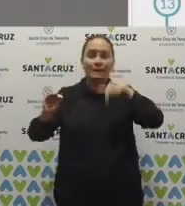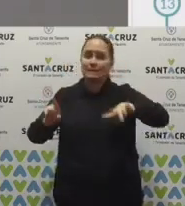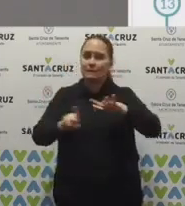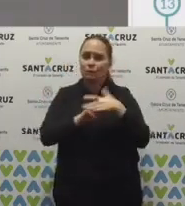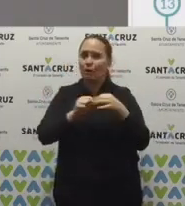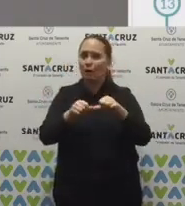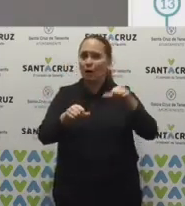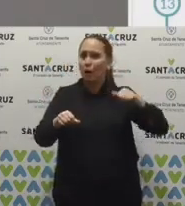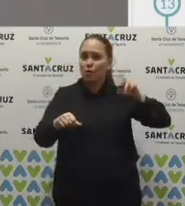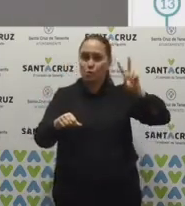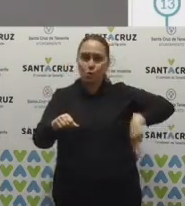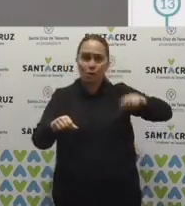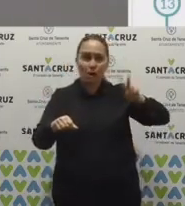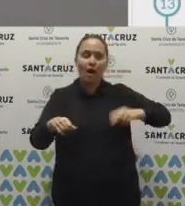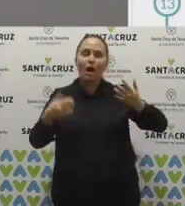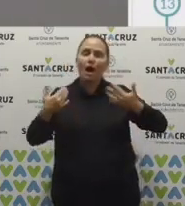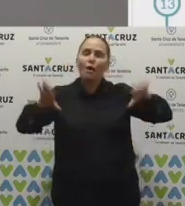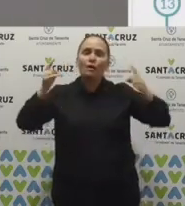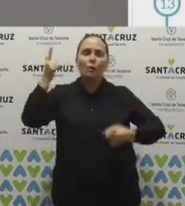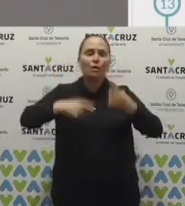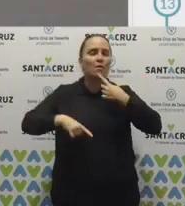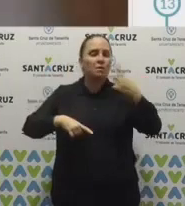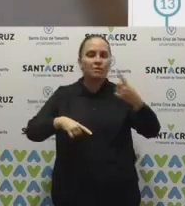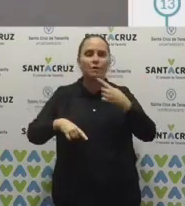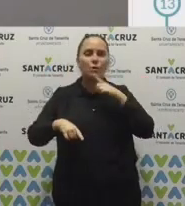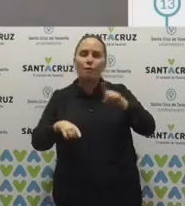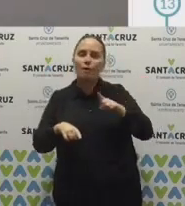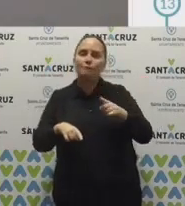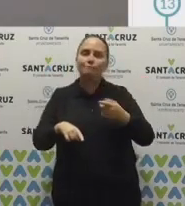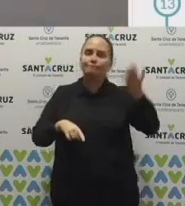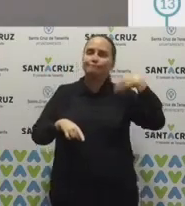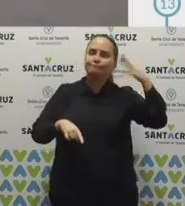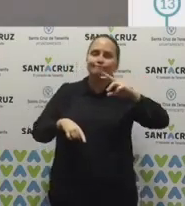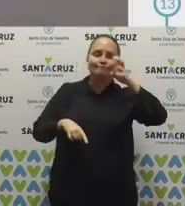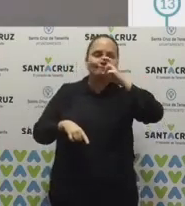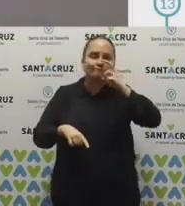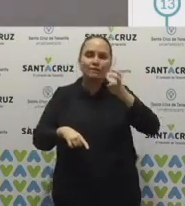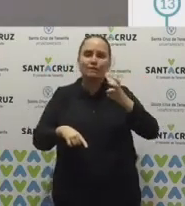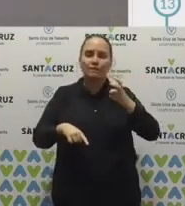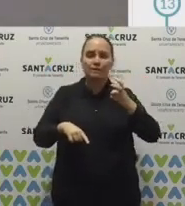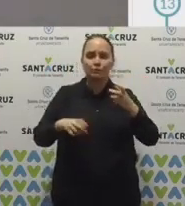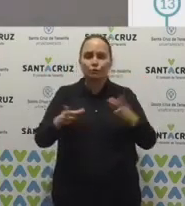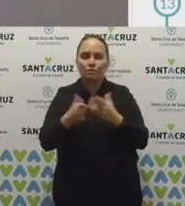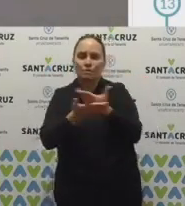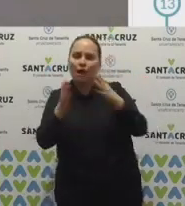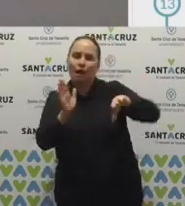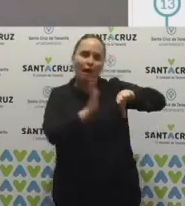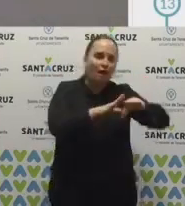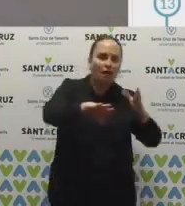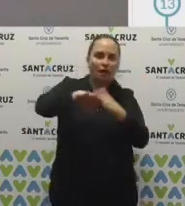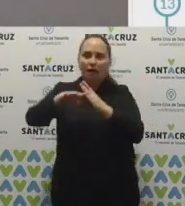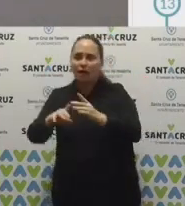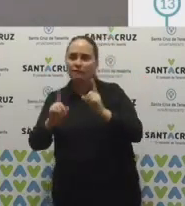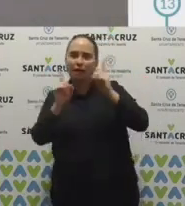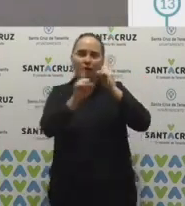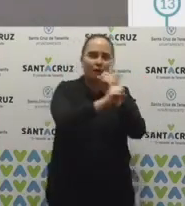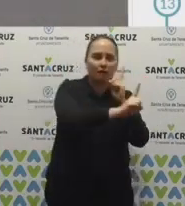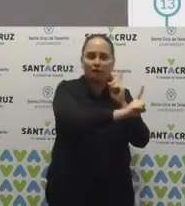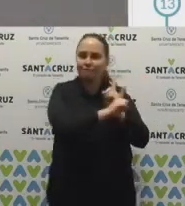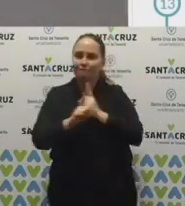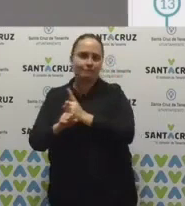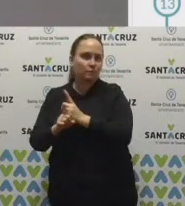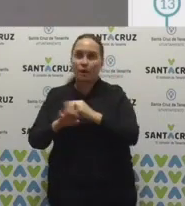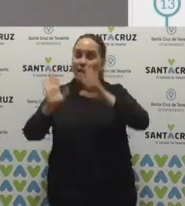que algunos se empeñen en agitar las bajas pasiones de nuestra sociedad saldremos de esta más rápido con consenso con